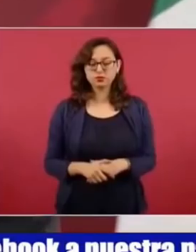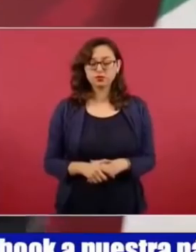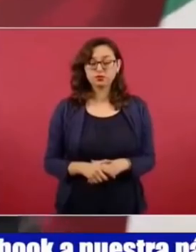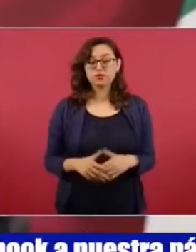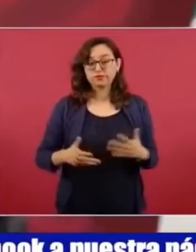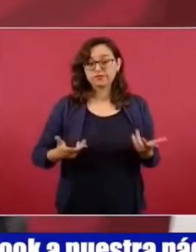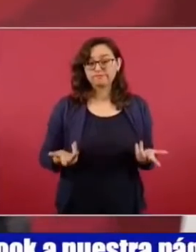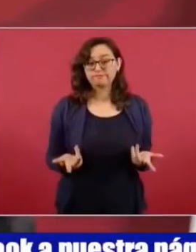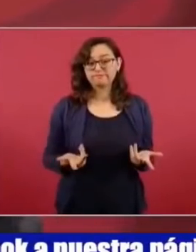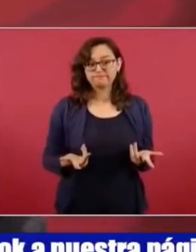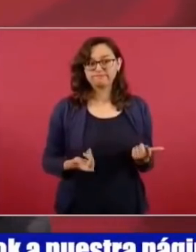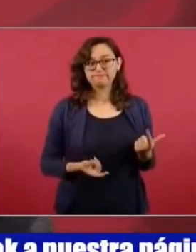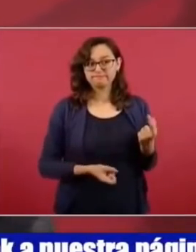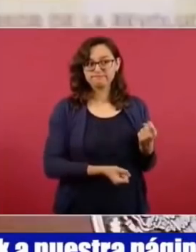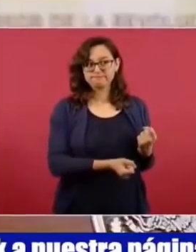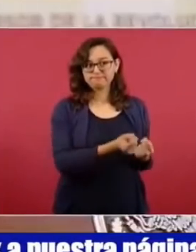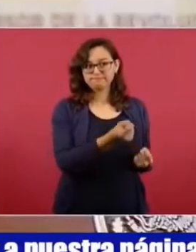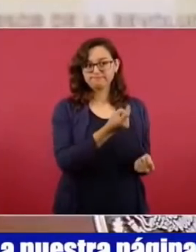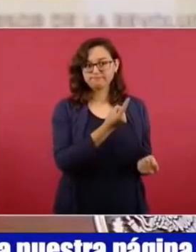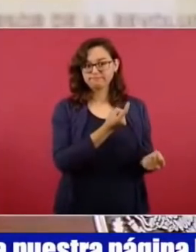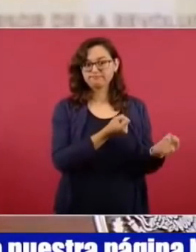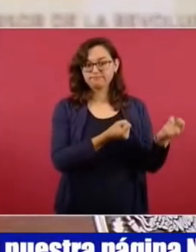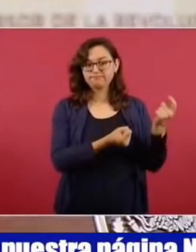de algunos dirigentes